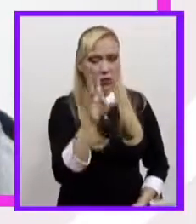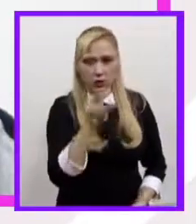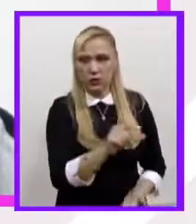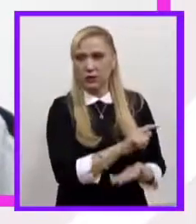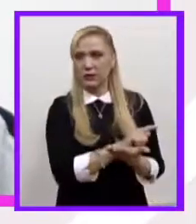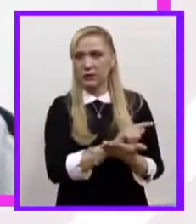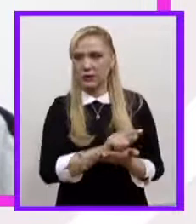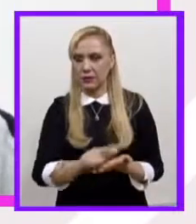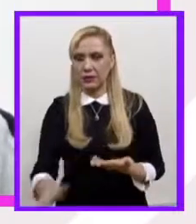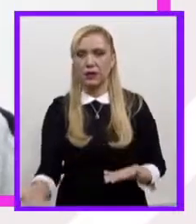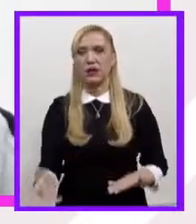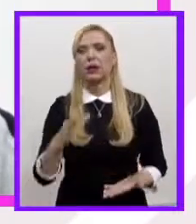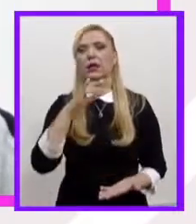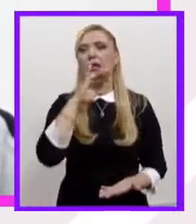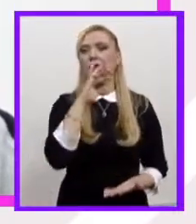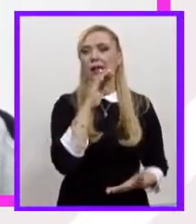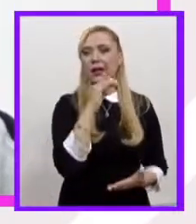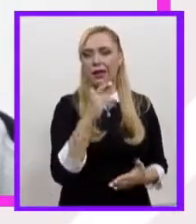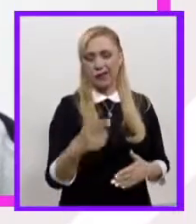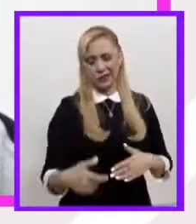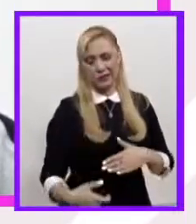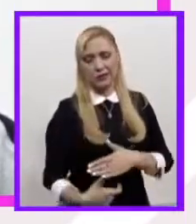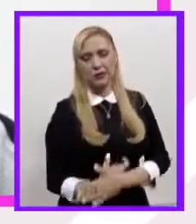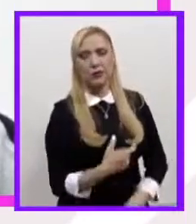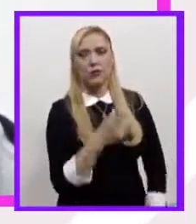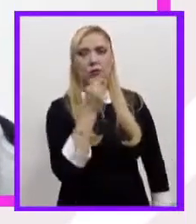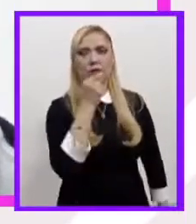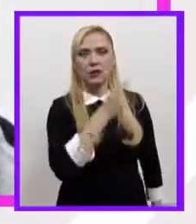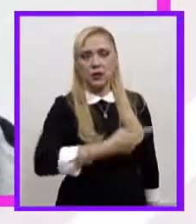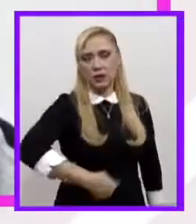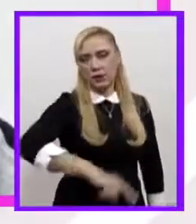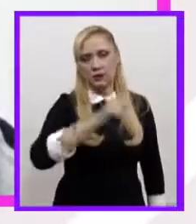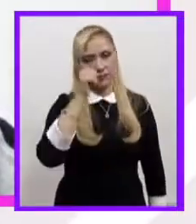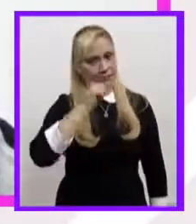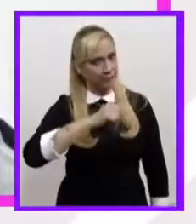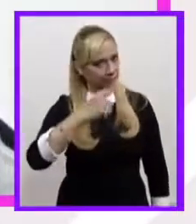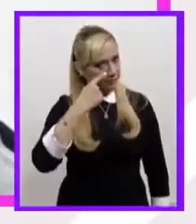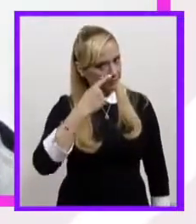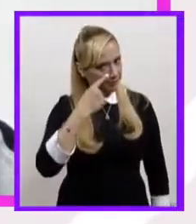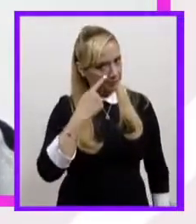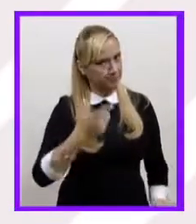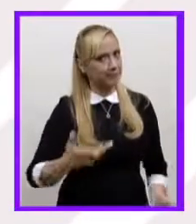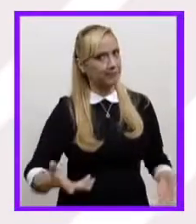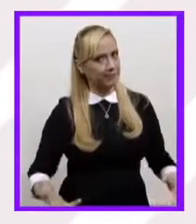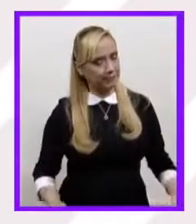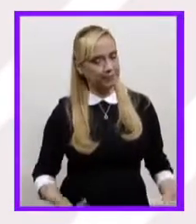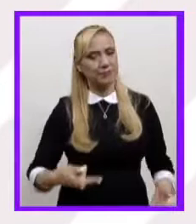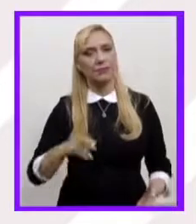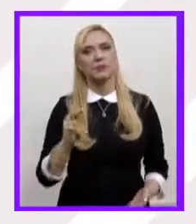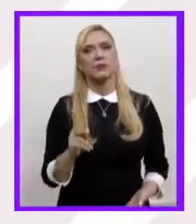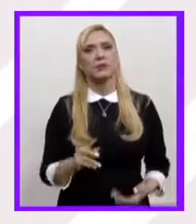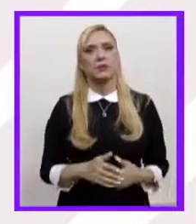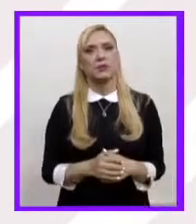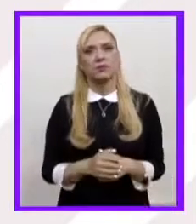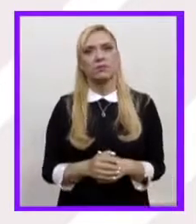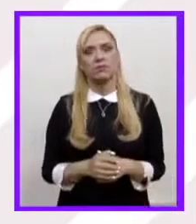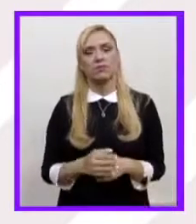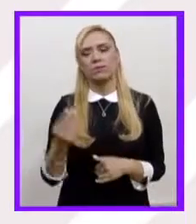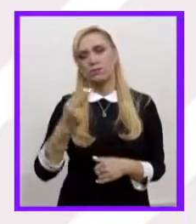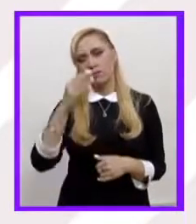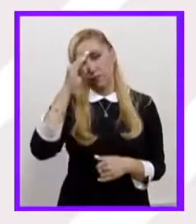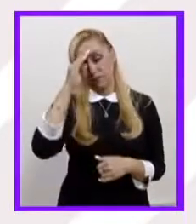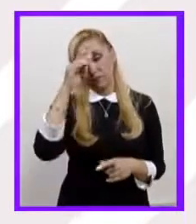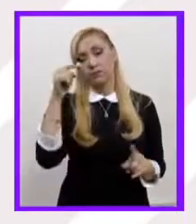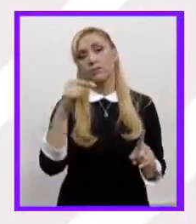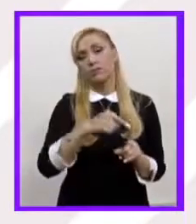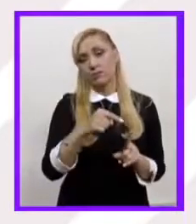la corrupción de parte de las fuerzas de seguridad en contra de la ciudadanía. Sin embargo, no podemos dejar de pensar en